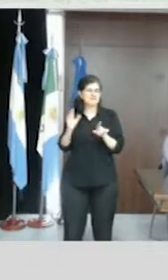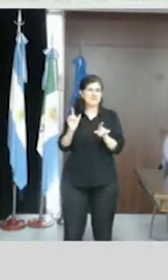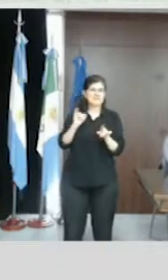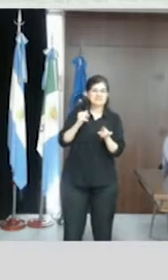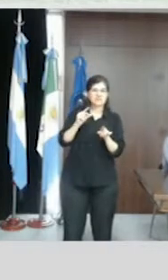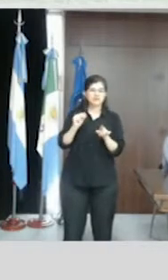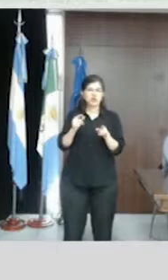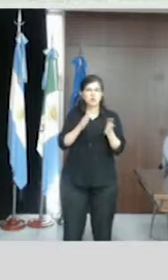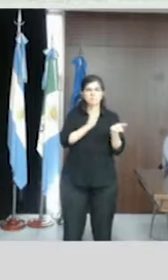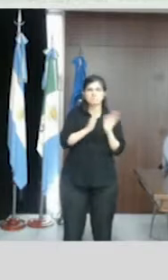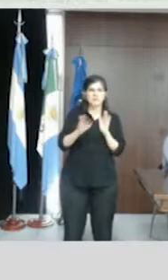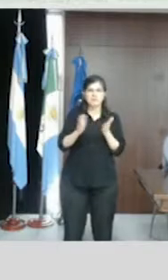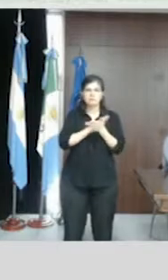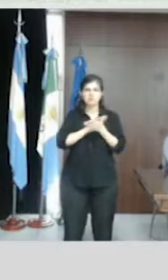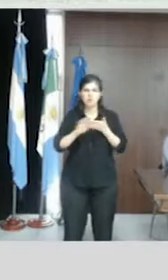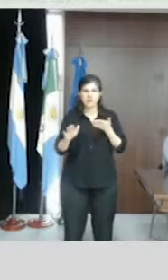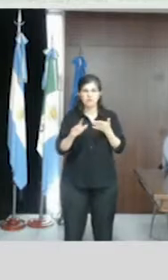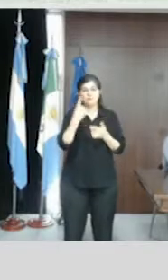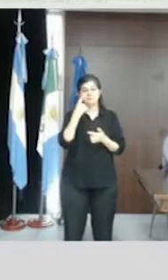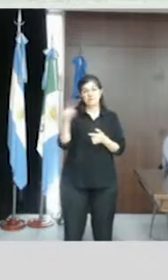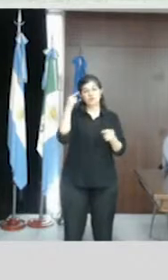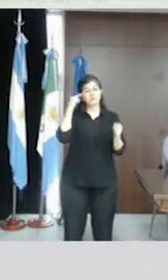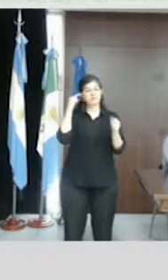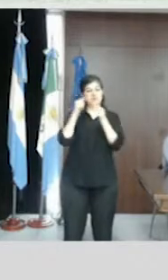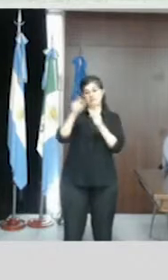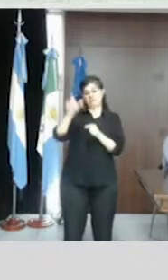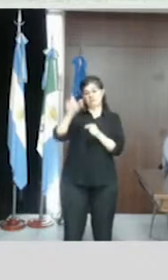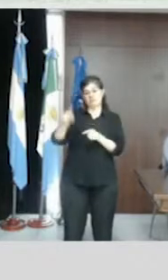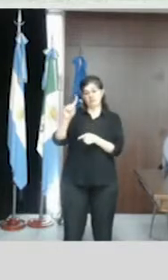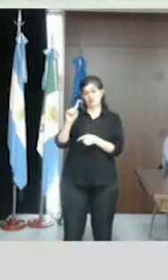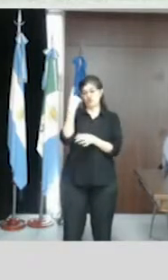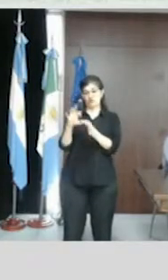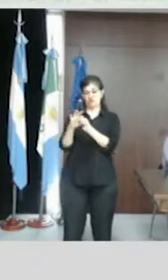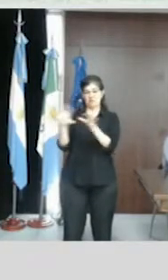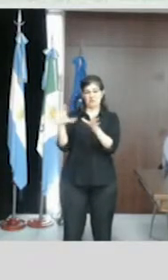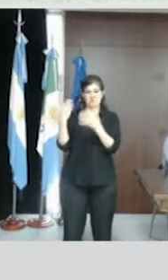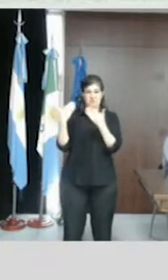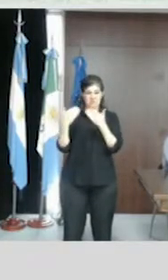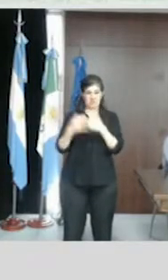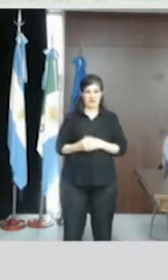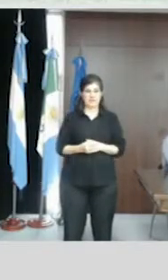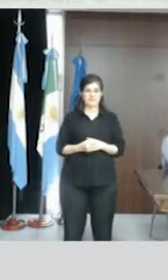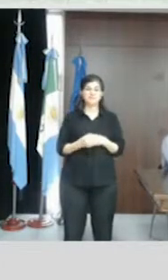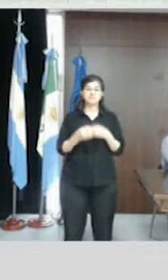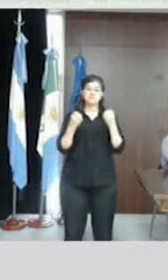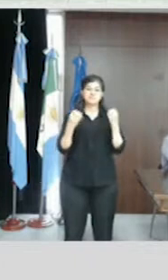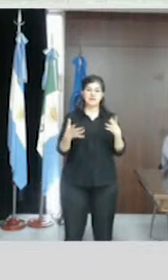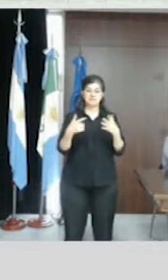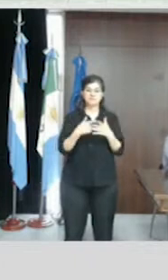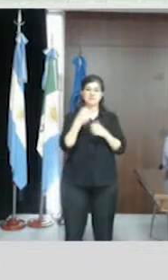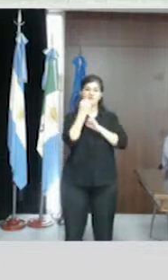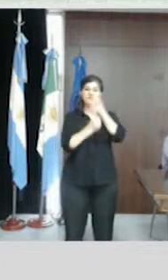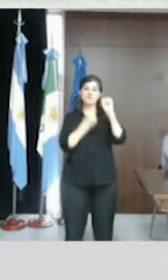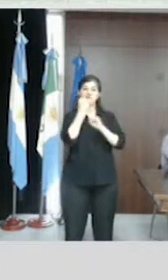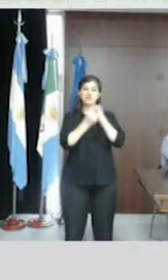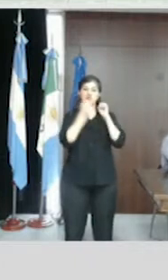favorecer la independencia. La que sigue, por favor. Bien, entonces vamos un poco a esto. ¿Qué son función cognitiva?